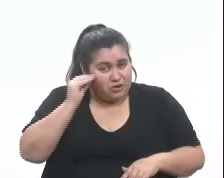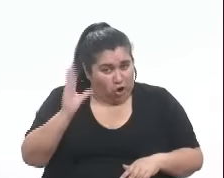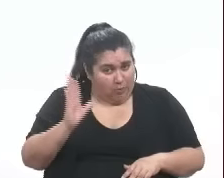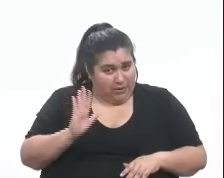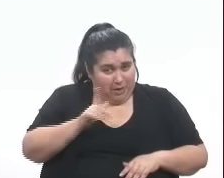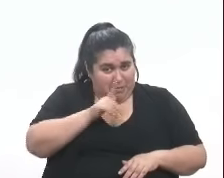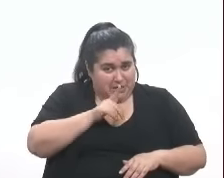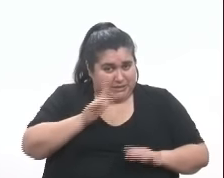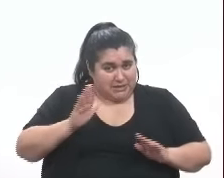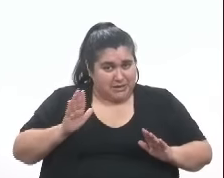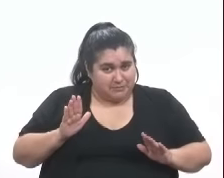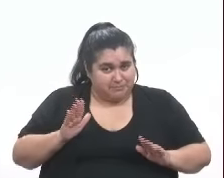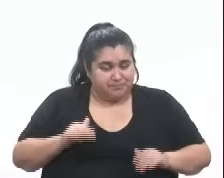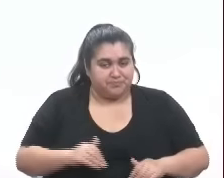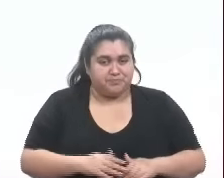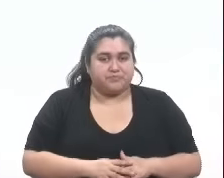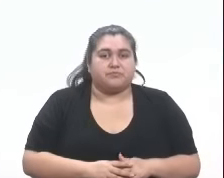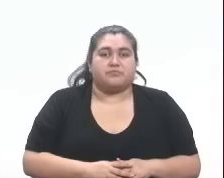Y bueno, ahora